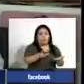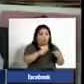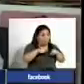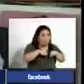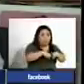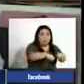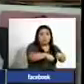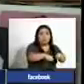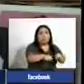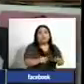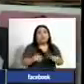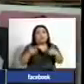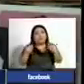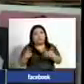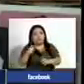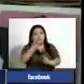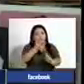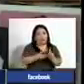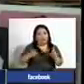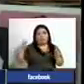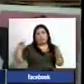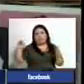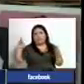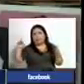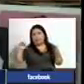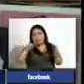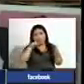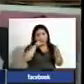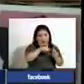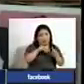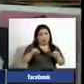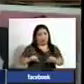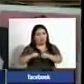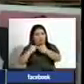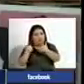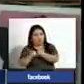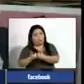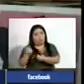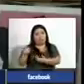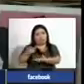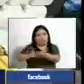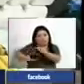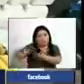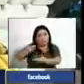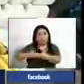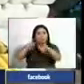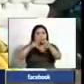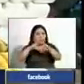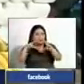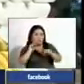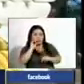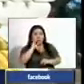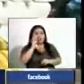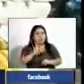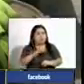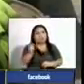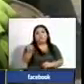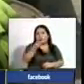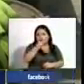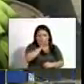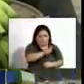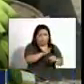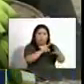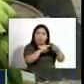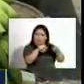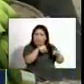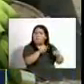supermercados. Sin embargo, Mario Arana, gerente de la Asociación de Productores y Exportadores de Nicaragua, asegura que los alimentos del país